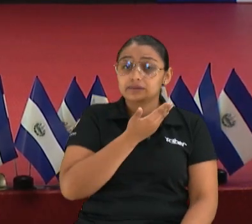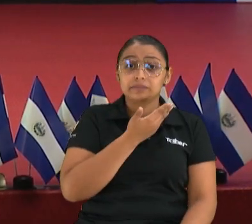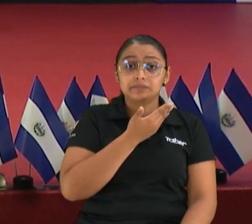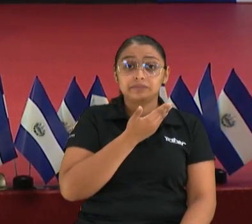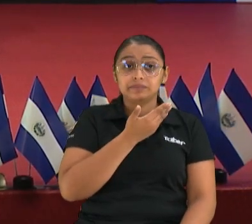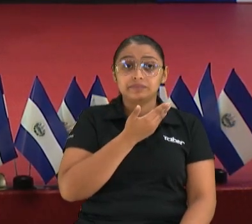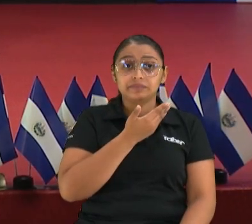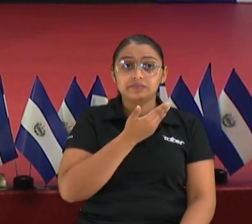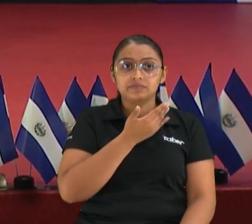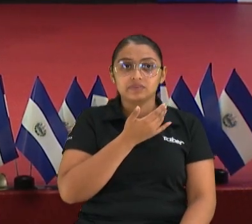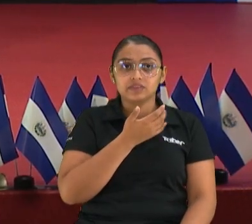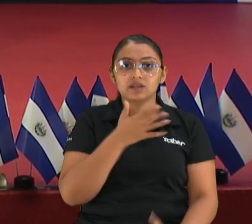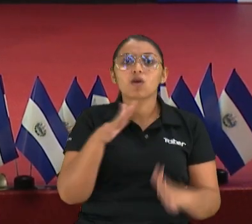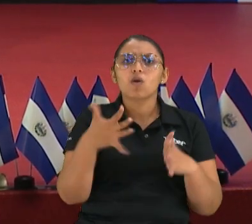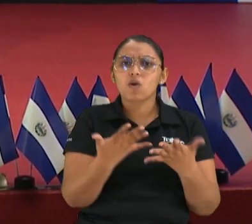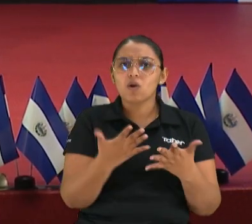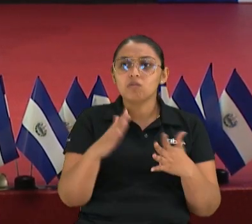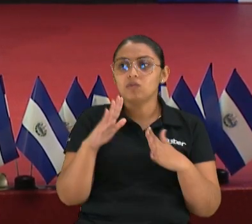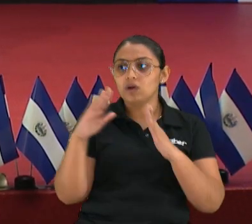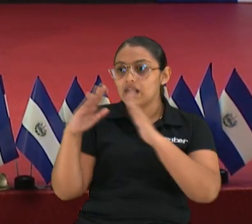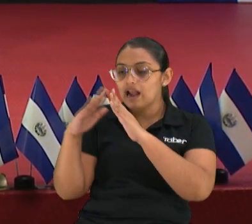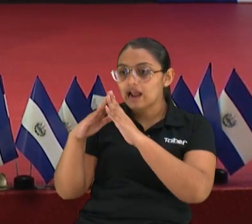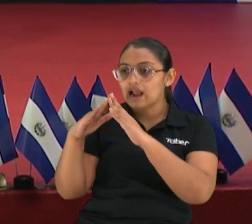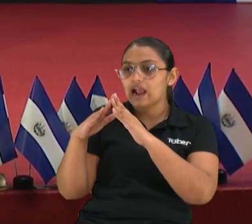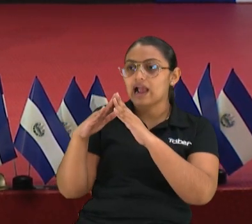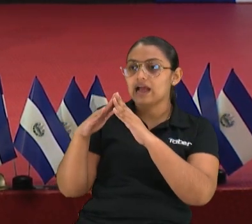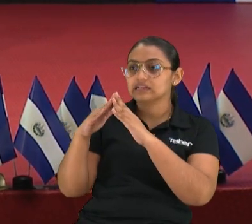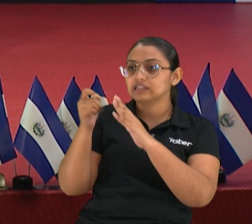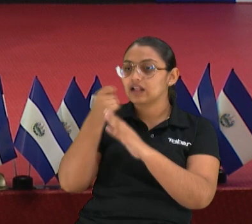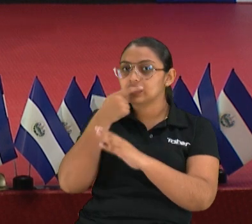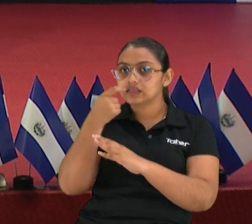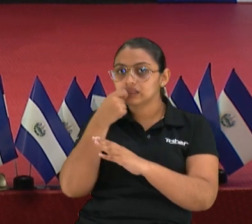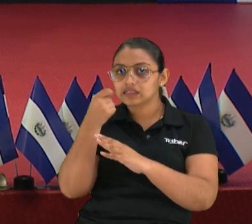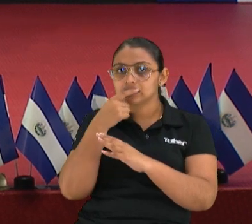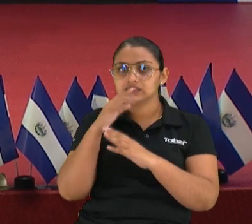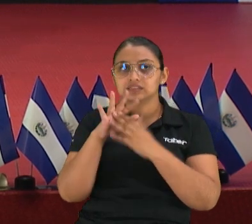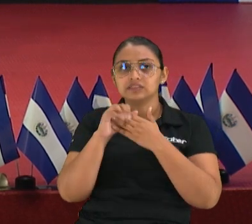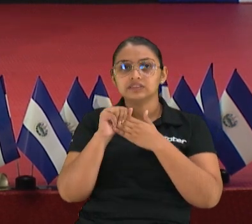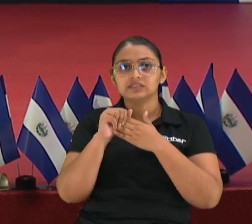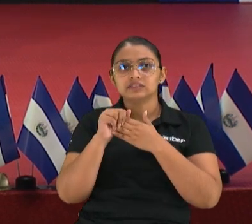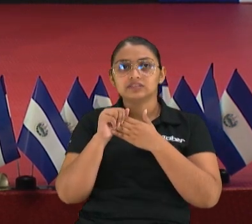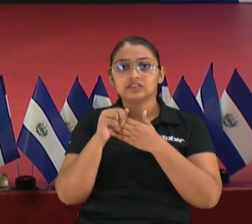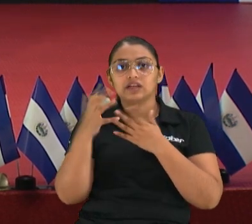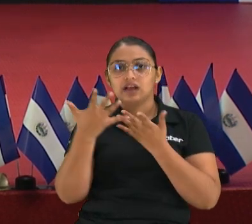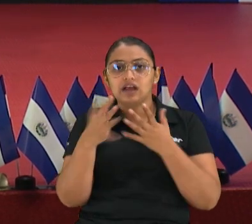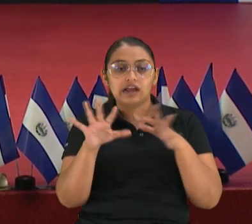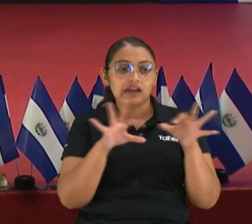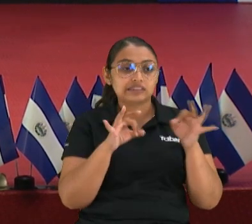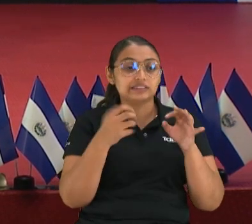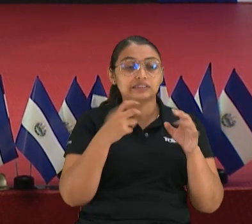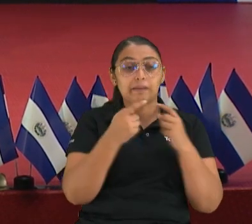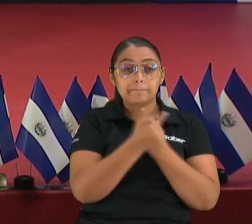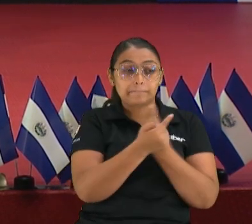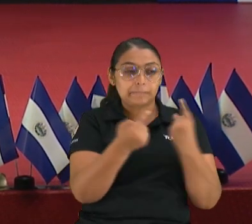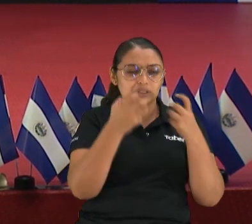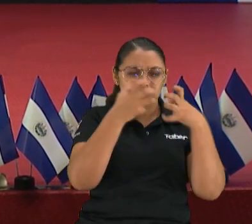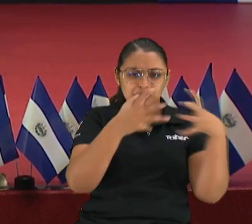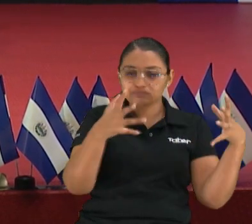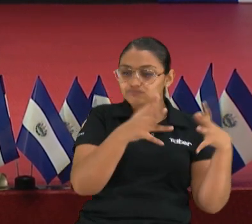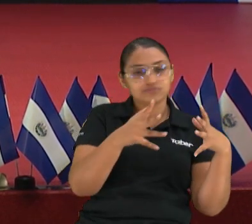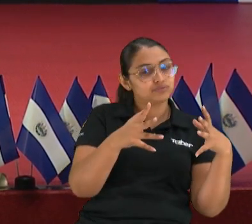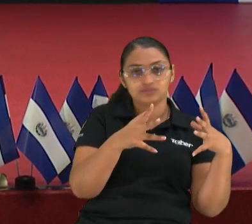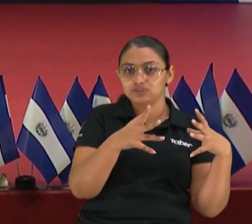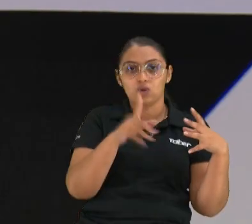cómo tiene una persona que ser tratada en casa le va a servir en platos desechables va a procurar que no haya muchas personas cerca que sea una sola persona que la atiende